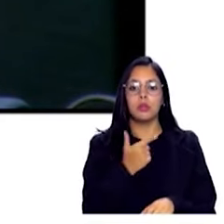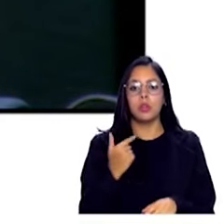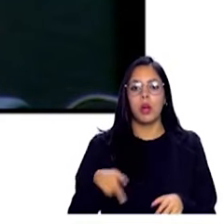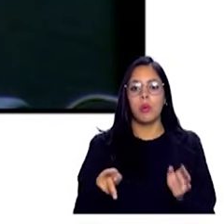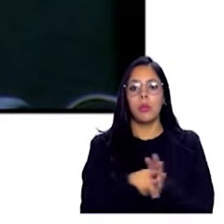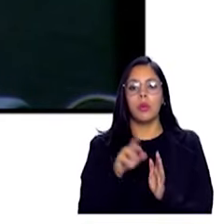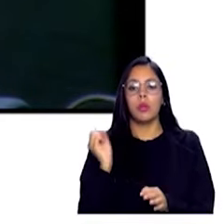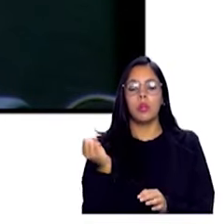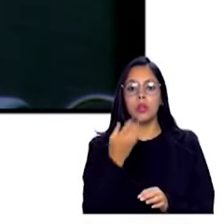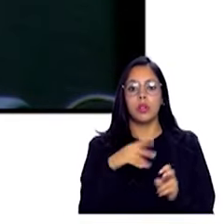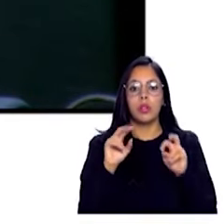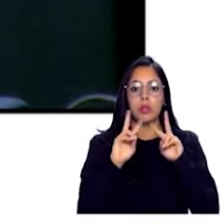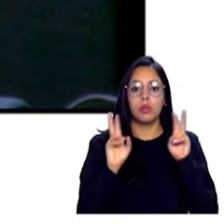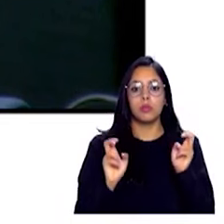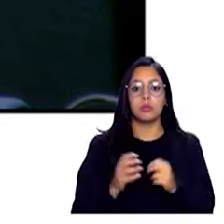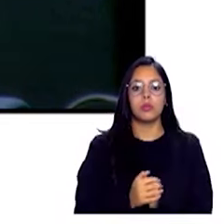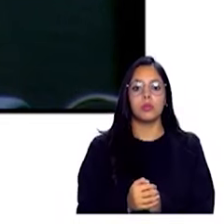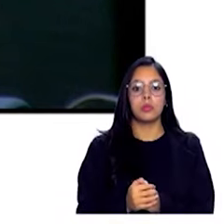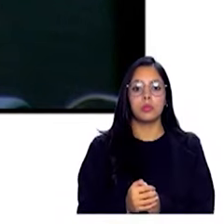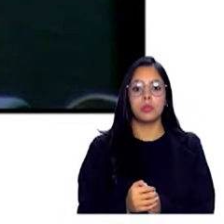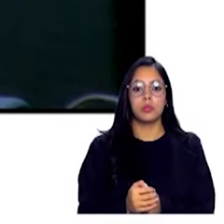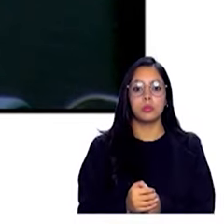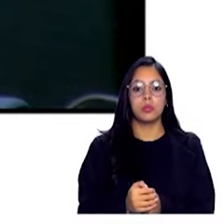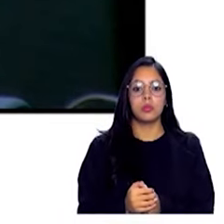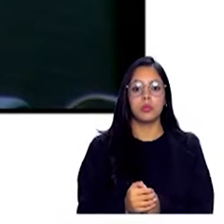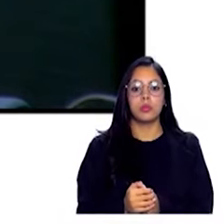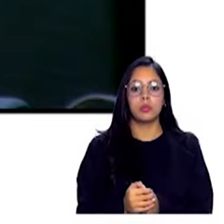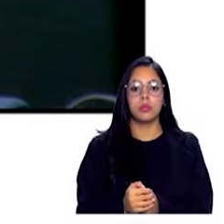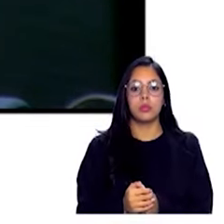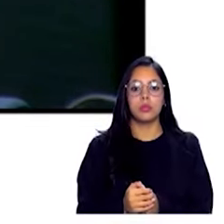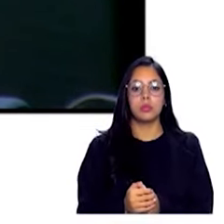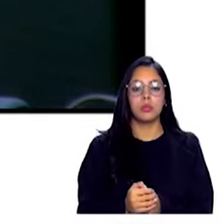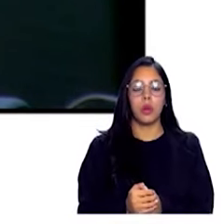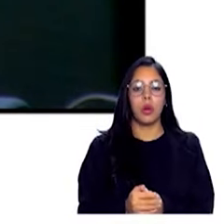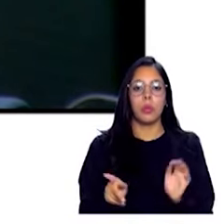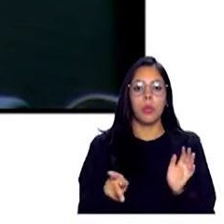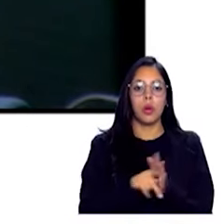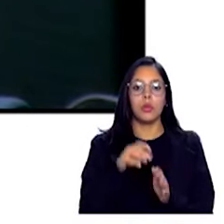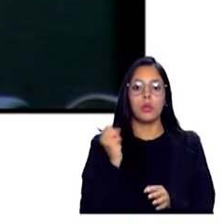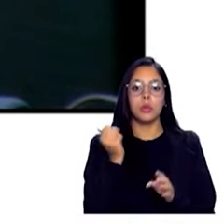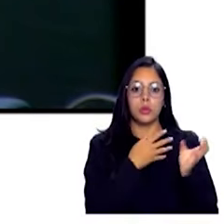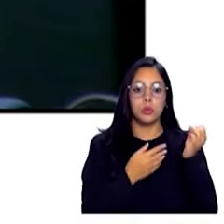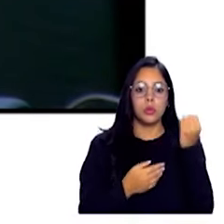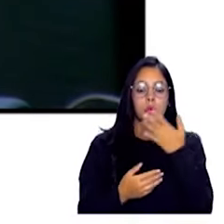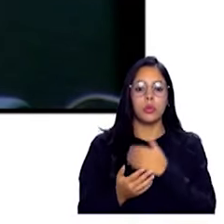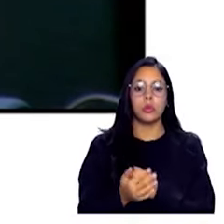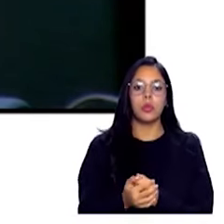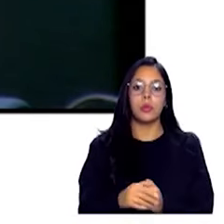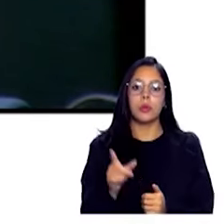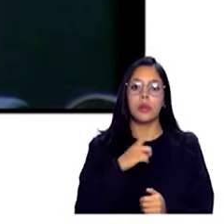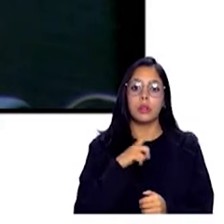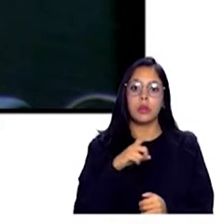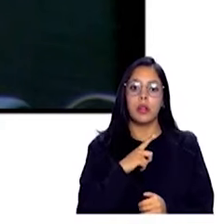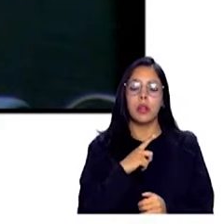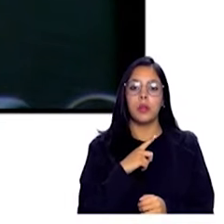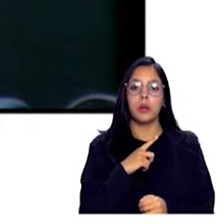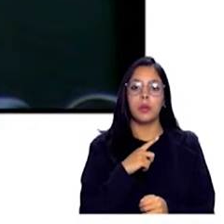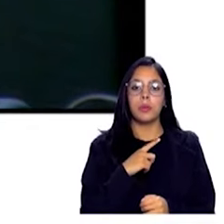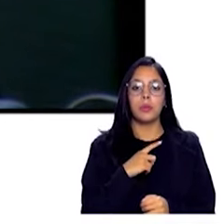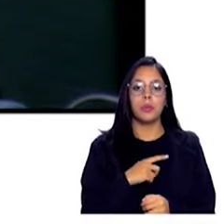excepciones en primer lugar que la infracción que seun casación haya comeo tribun deel